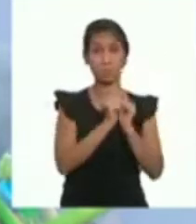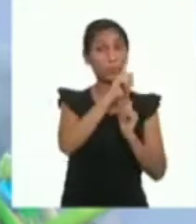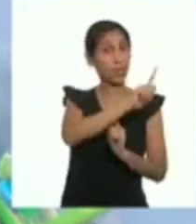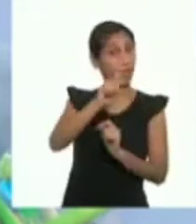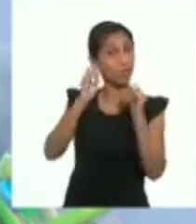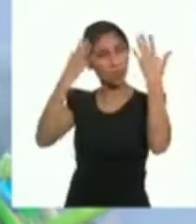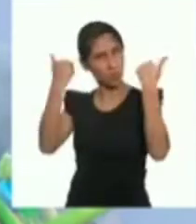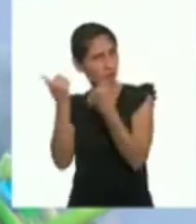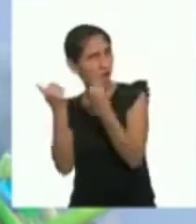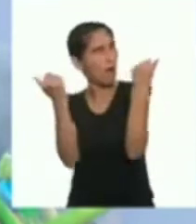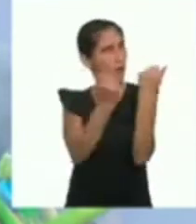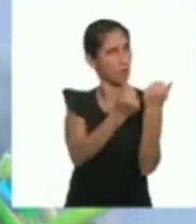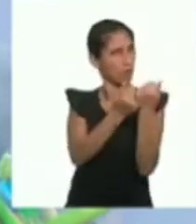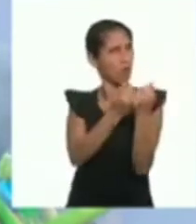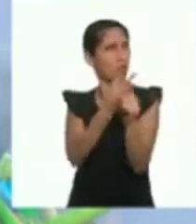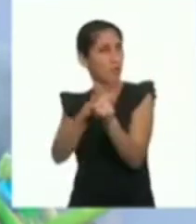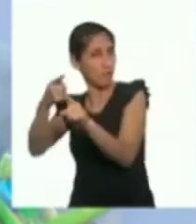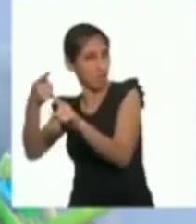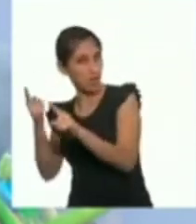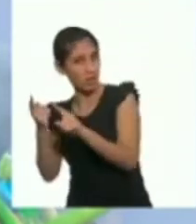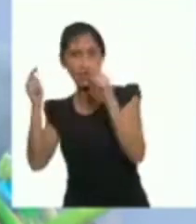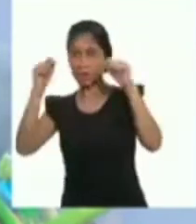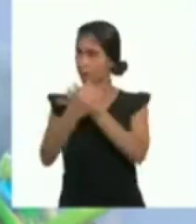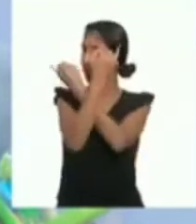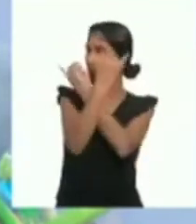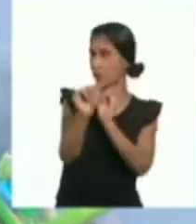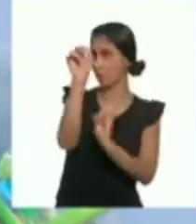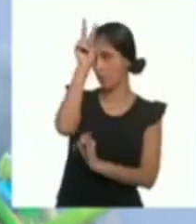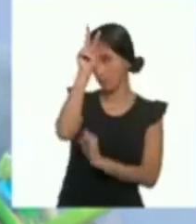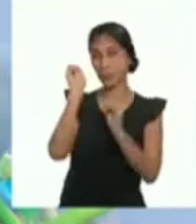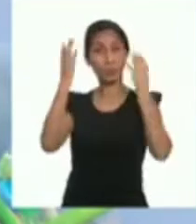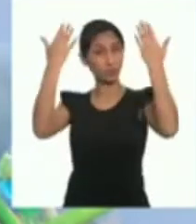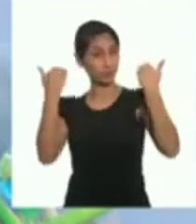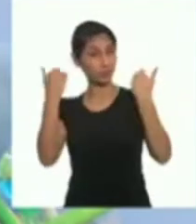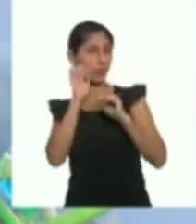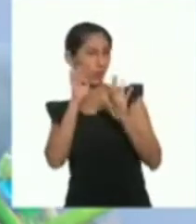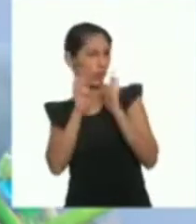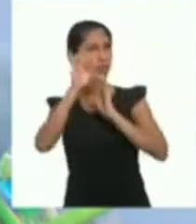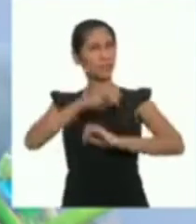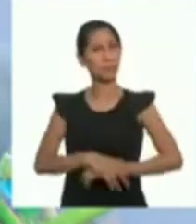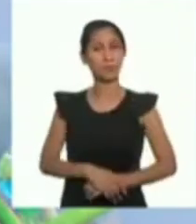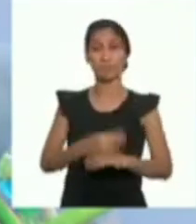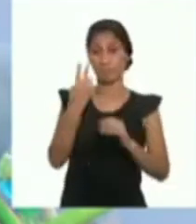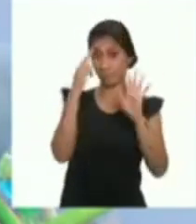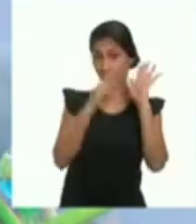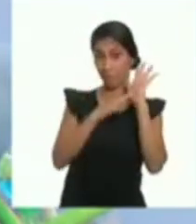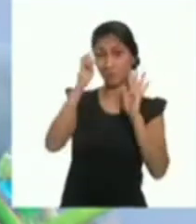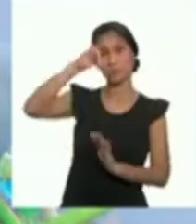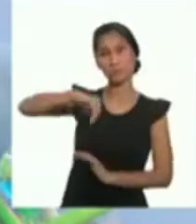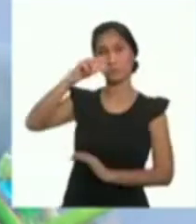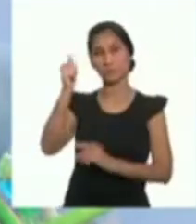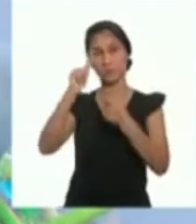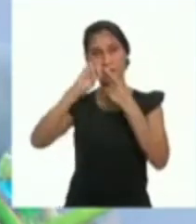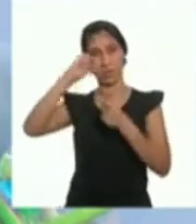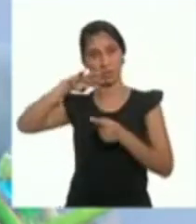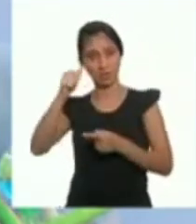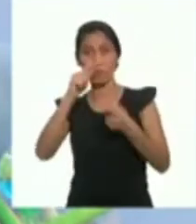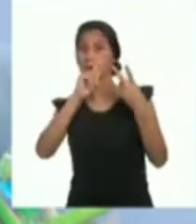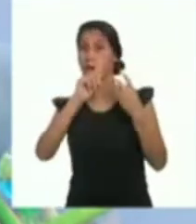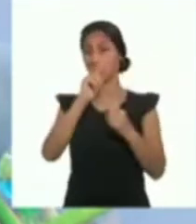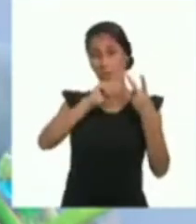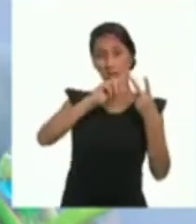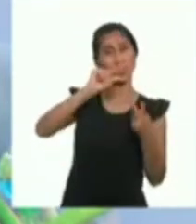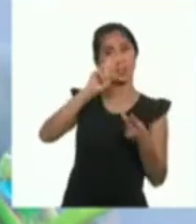una ha contribuido de diversas maneras en diferentes épocas y contextos a la independencia de las mujeres. Por ejemplo, vemos a Máxima Acuña, a Victoria